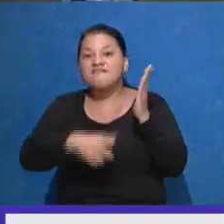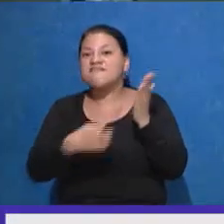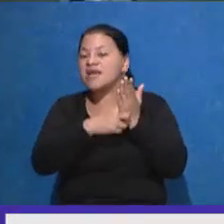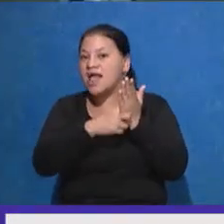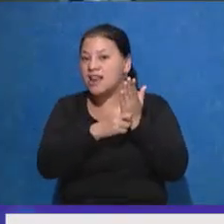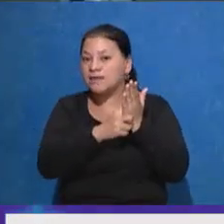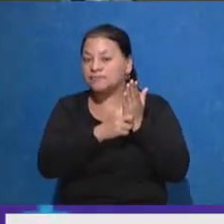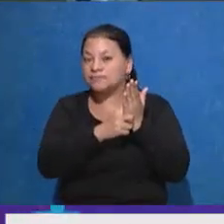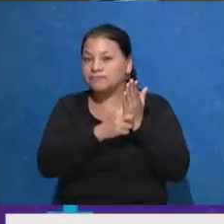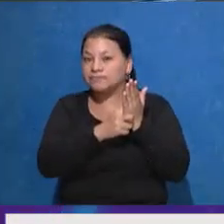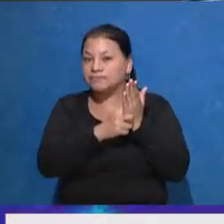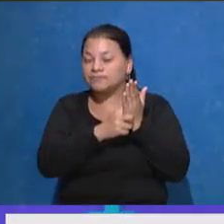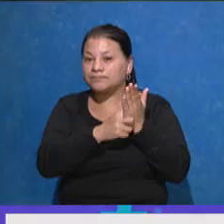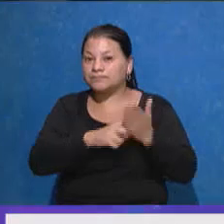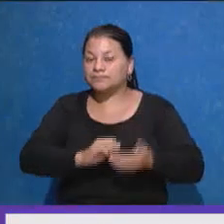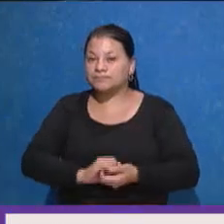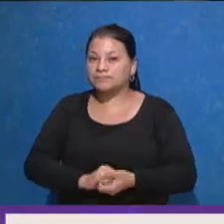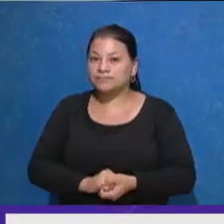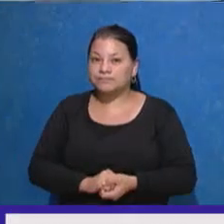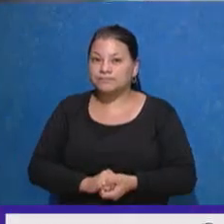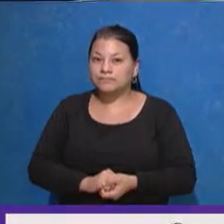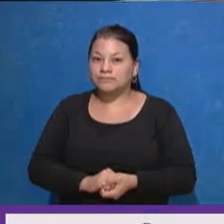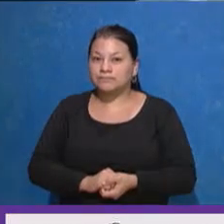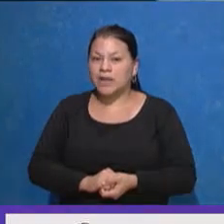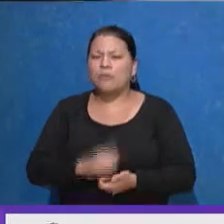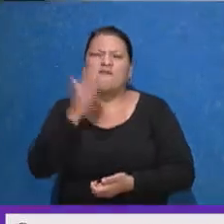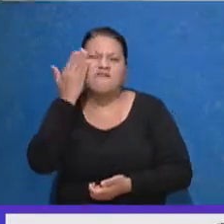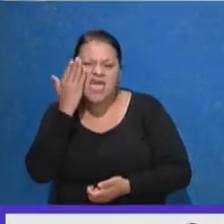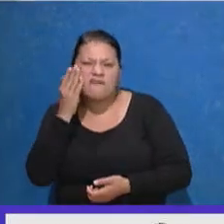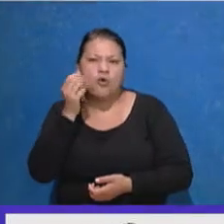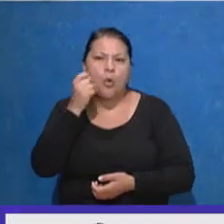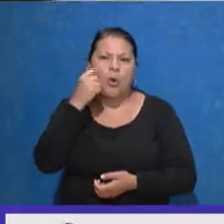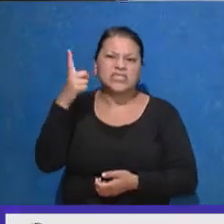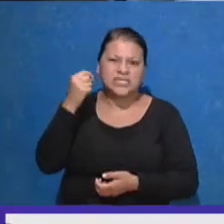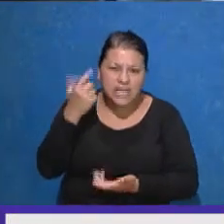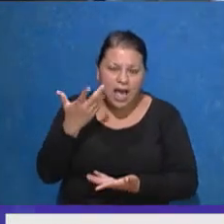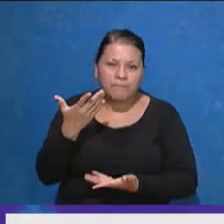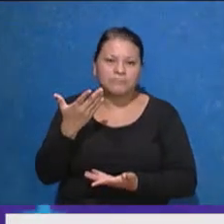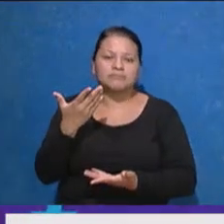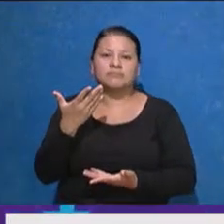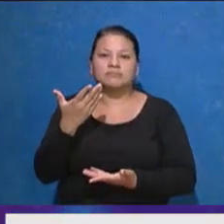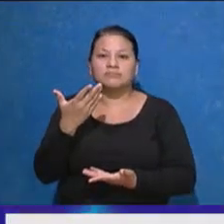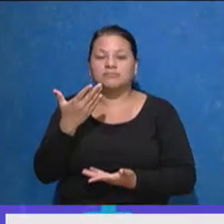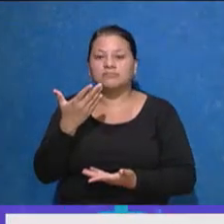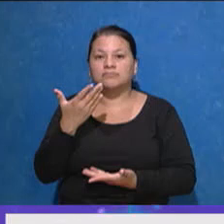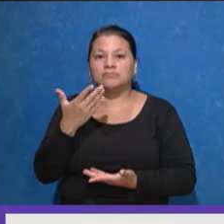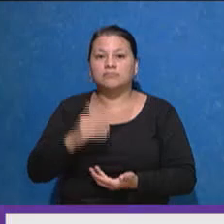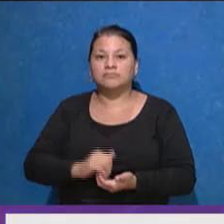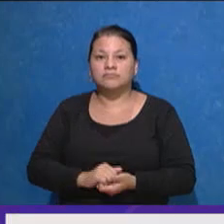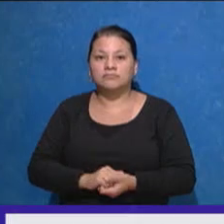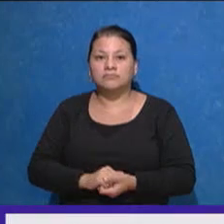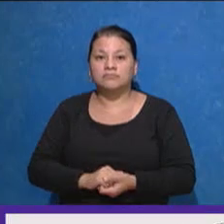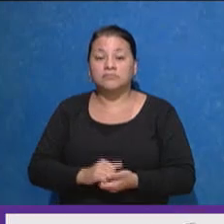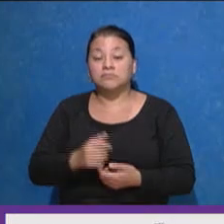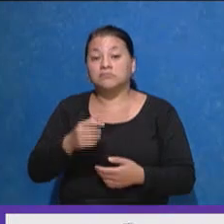ver. Si por entre medio de los chicos, el Facebook o el WhatsApp, que ellos se suelen manejar mejor, lo